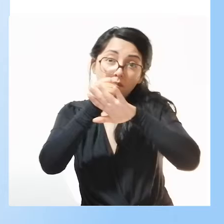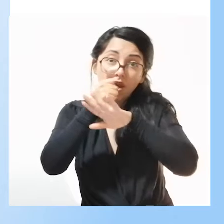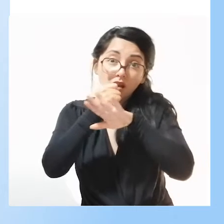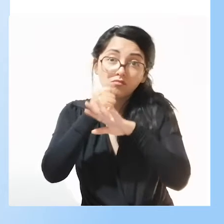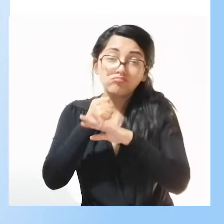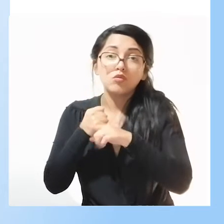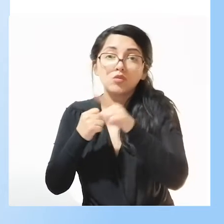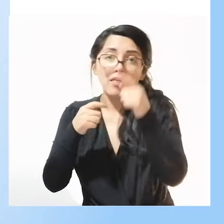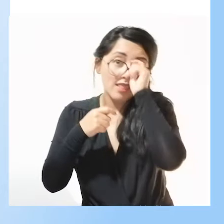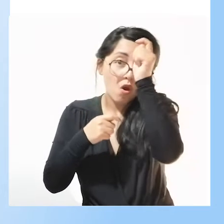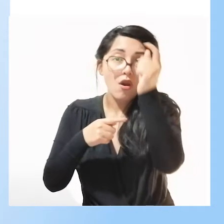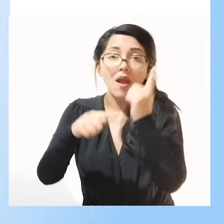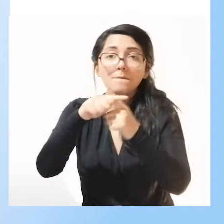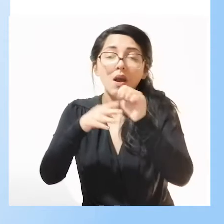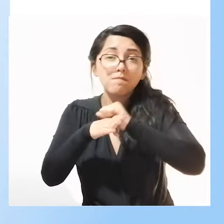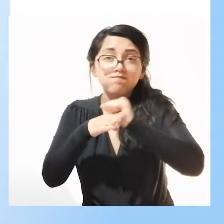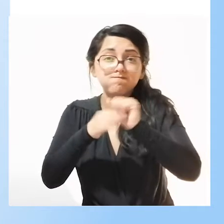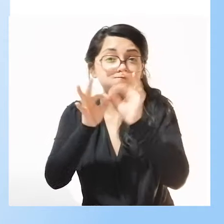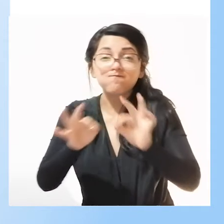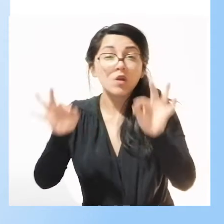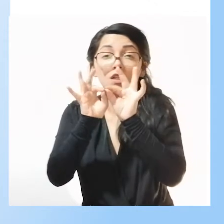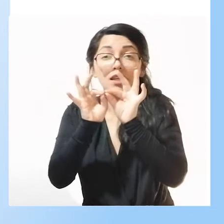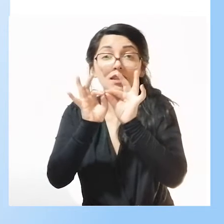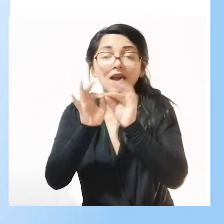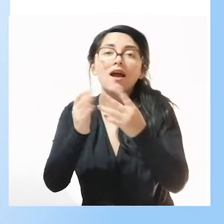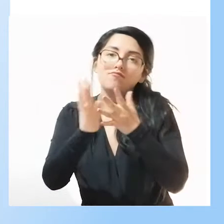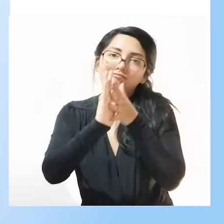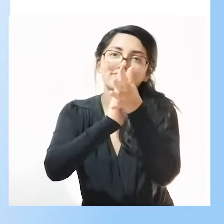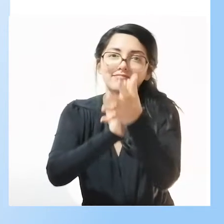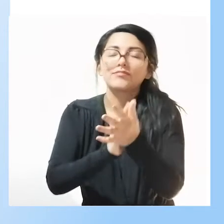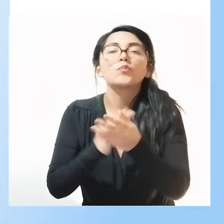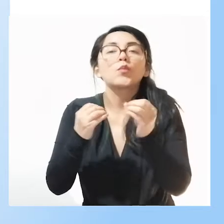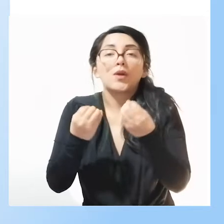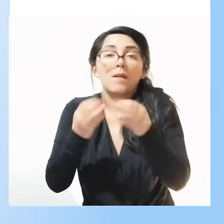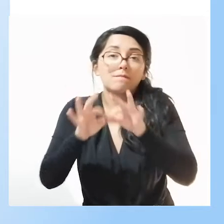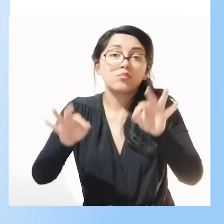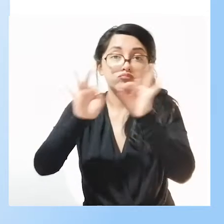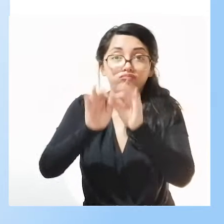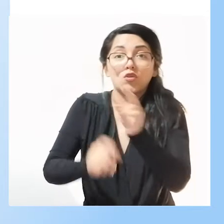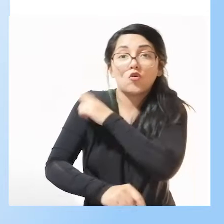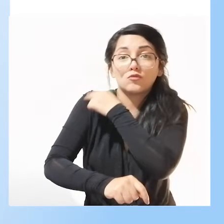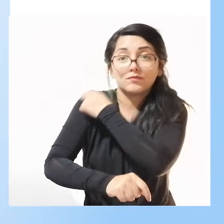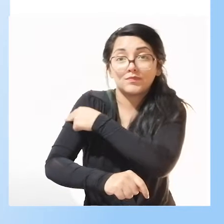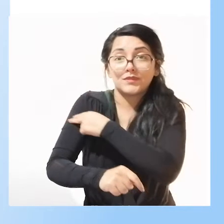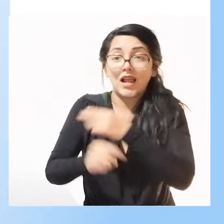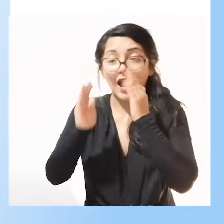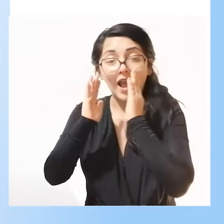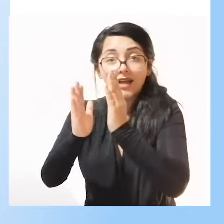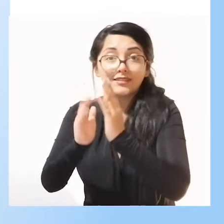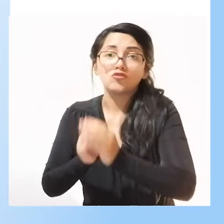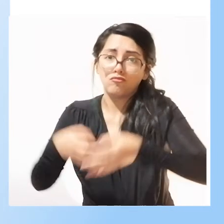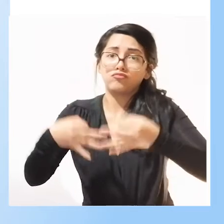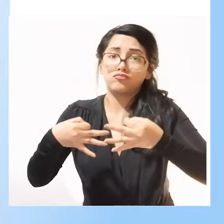claves teóricas y prácticas para el desarrollo de la pedagogía hospitalaria de calidad, con